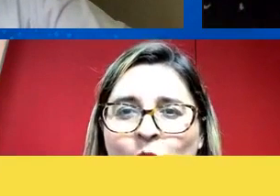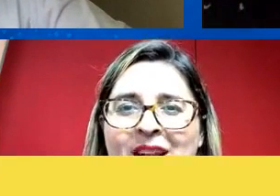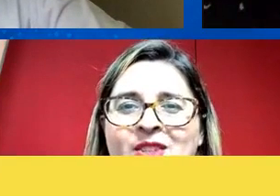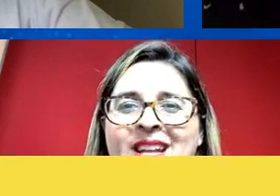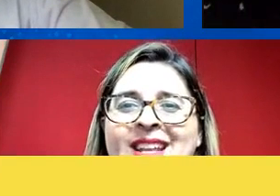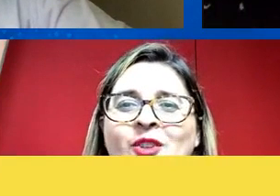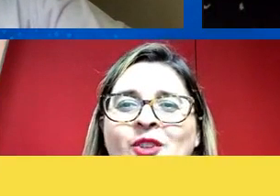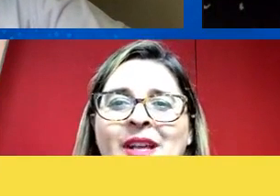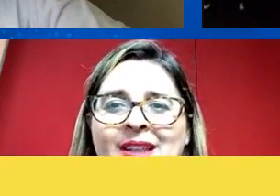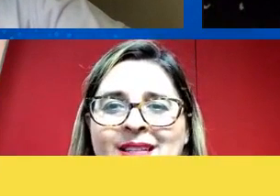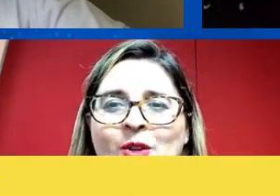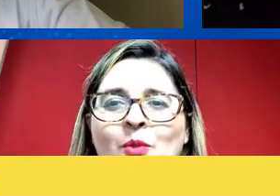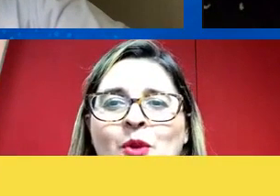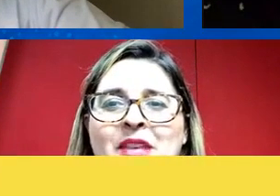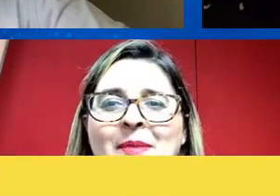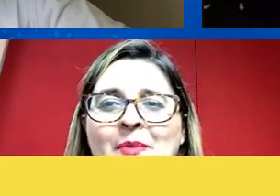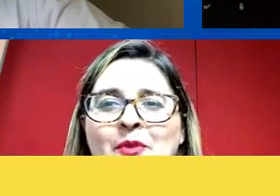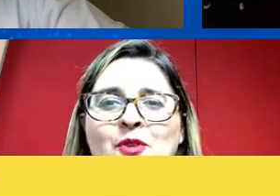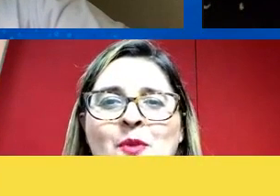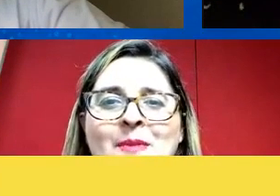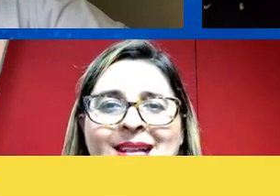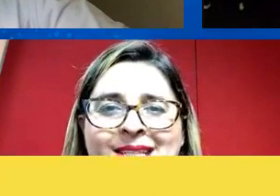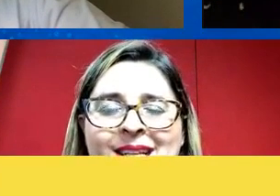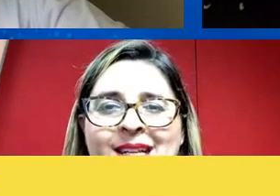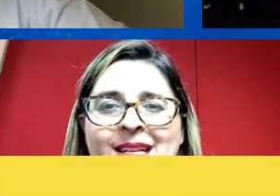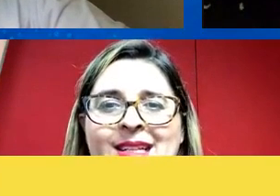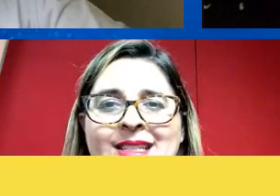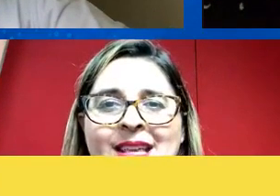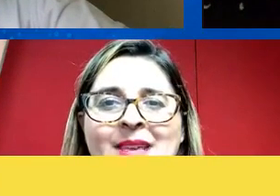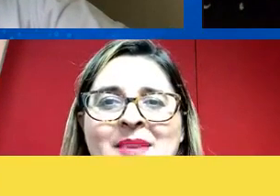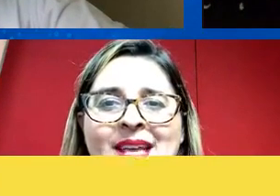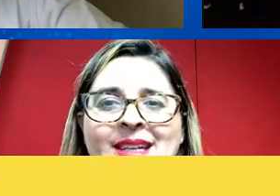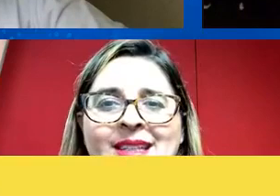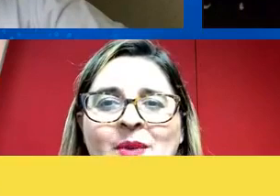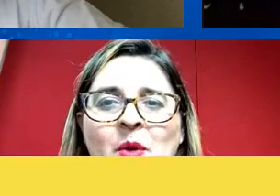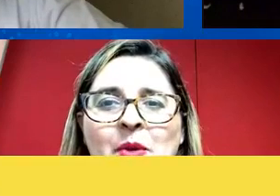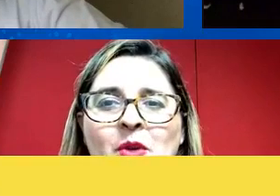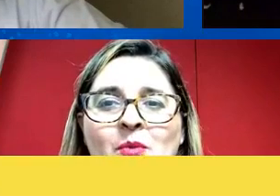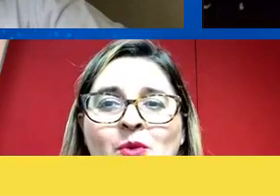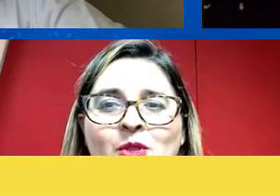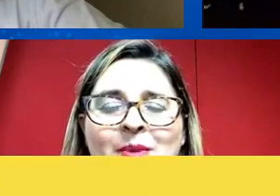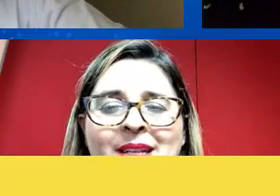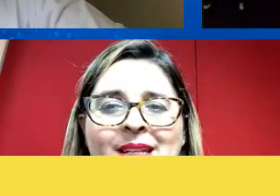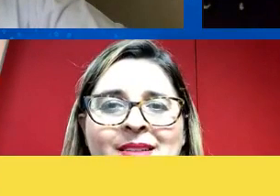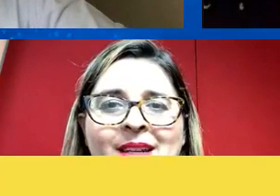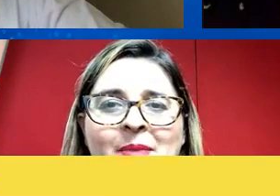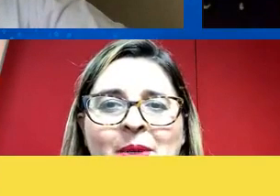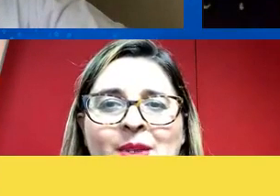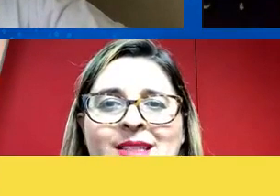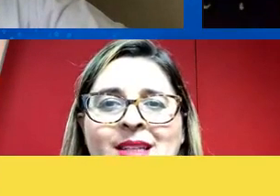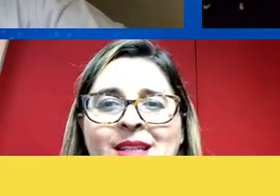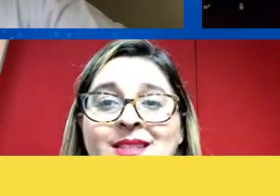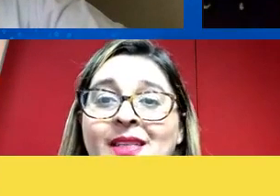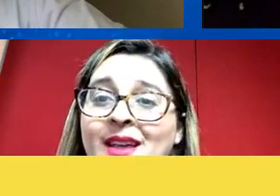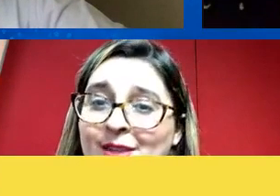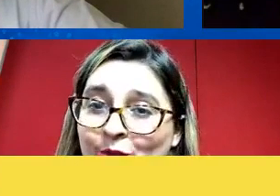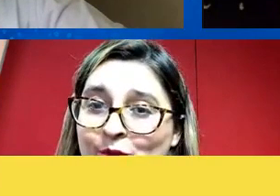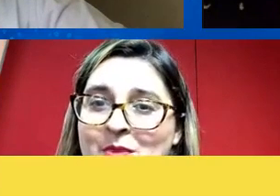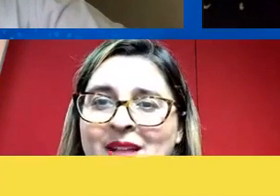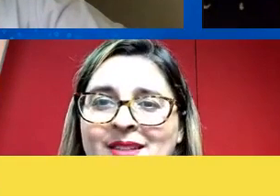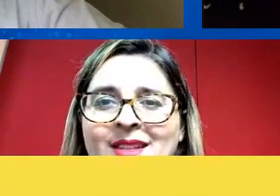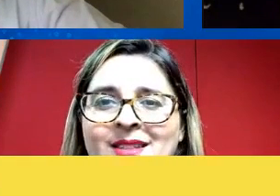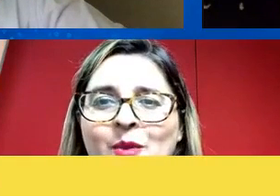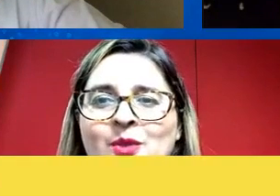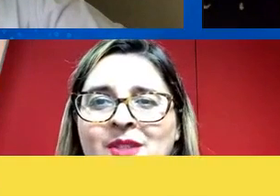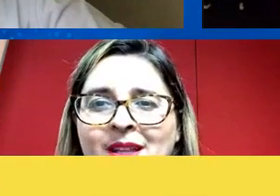Dice, sobre los enanitos verdes, ¿cómo los llama el profesor Massa? Sé que Millarca tiene una opinión mucho más negativa respecto a la existencia de